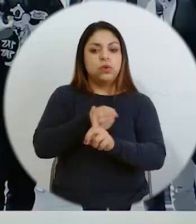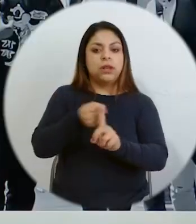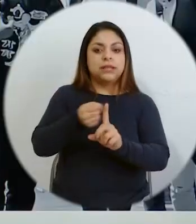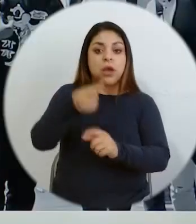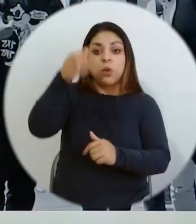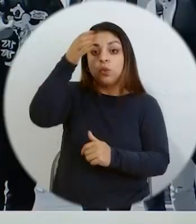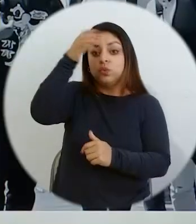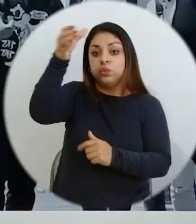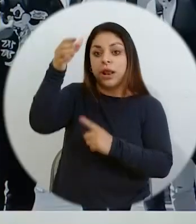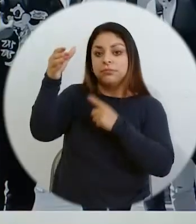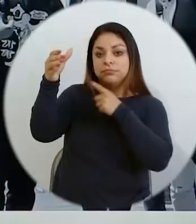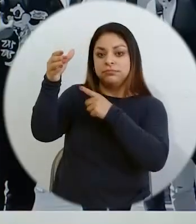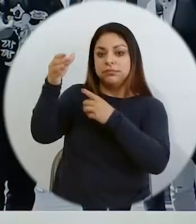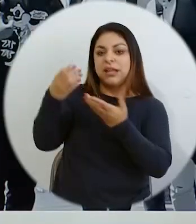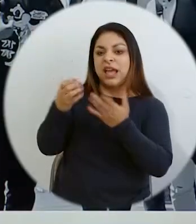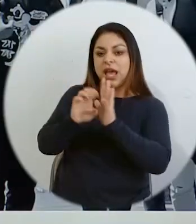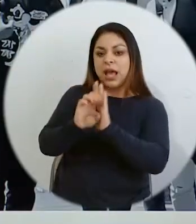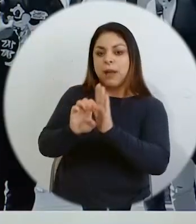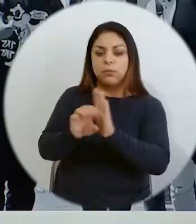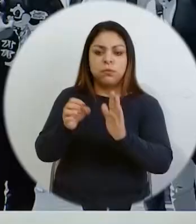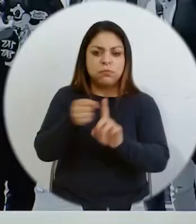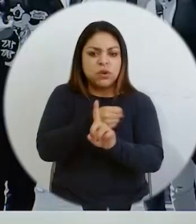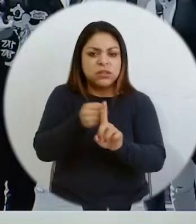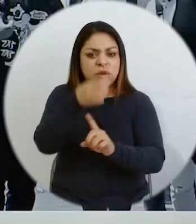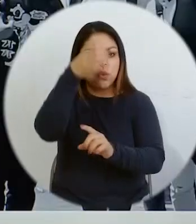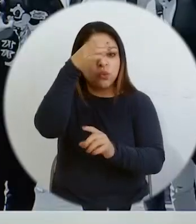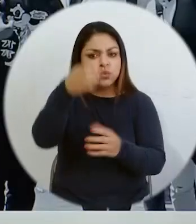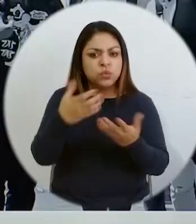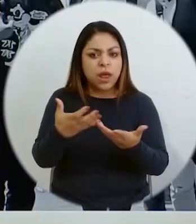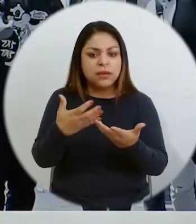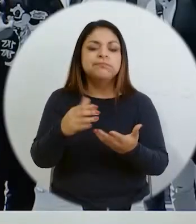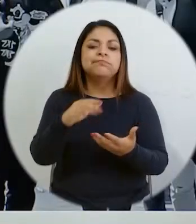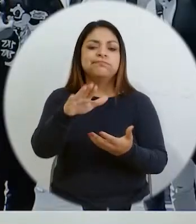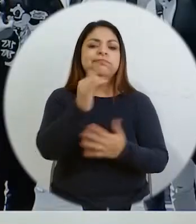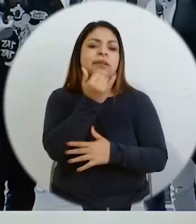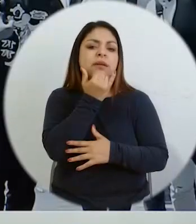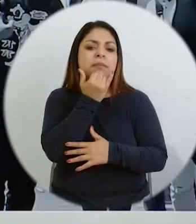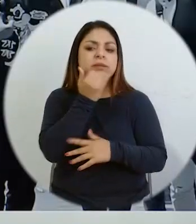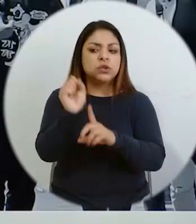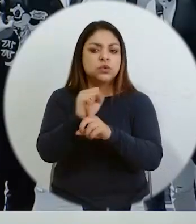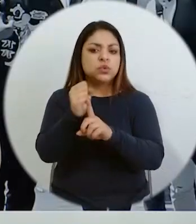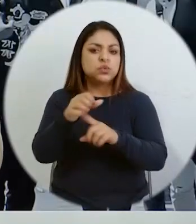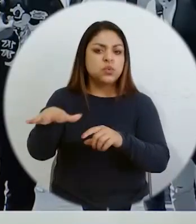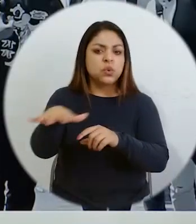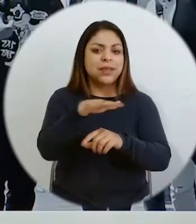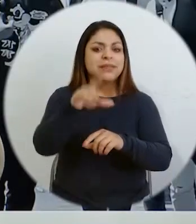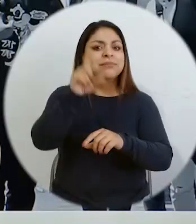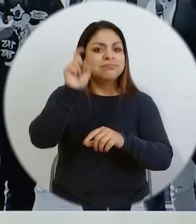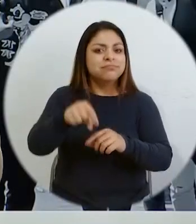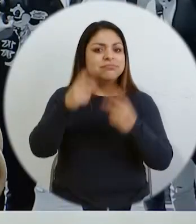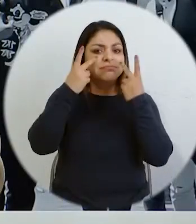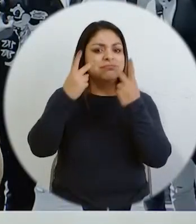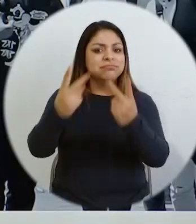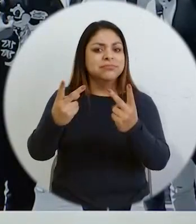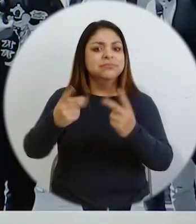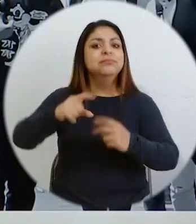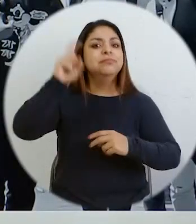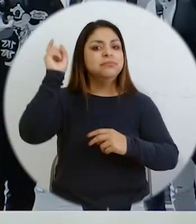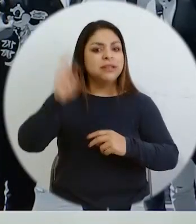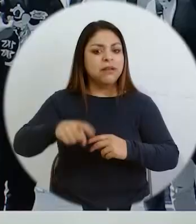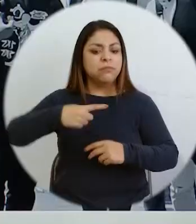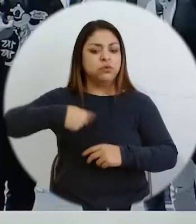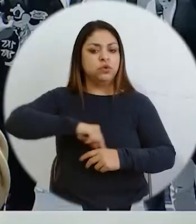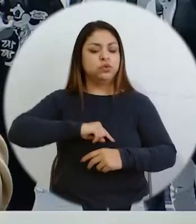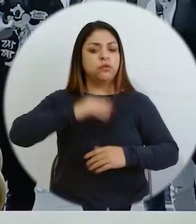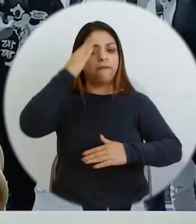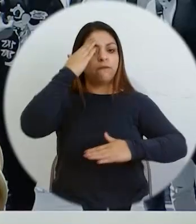sociedad? Y por eso iniciaba diciendo que es importante que la sociedad vea que tenemos que, con fundamentos, con investigaciones científicas, tenemos